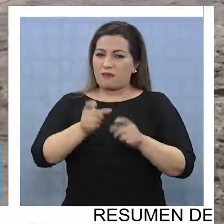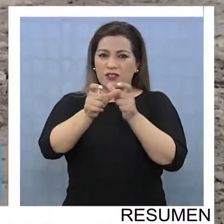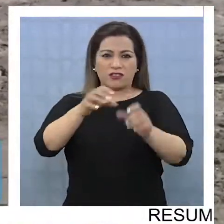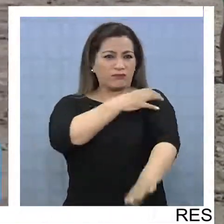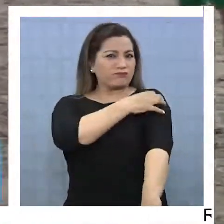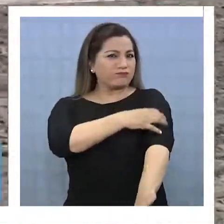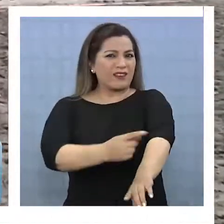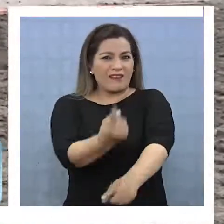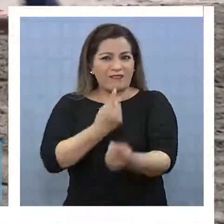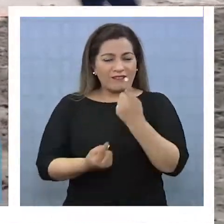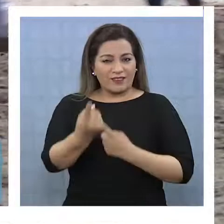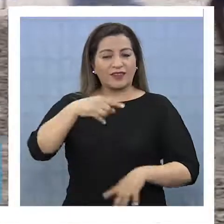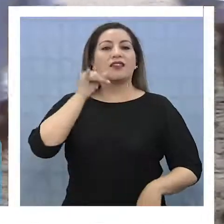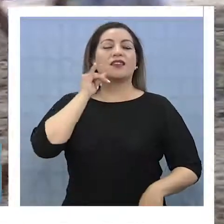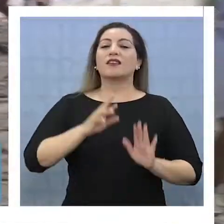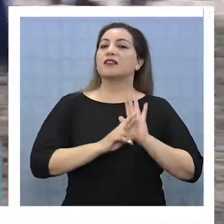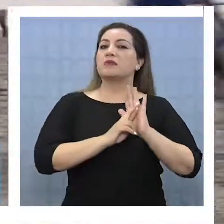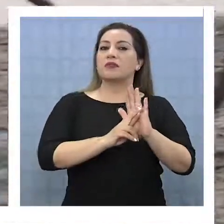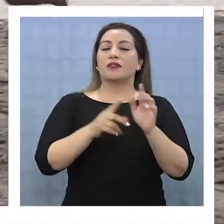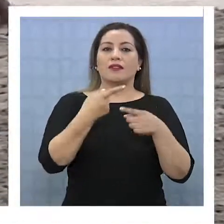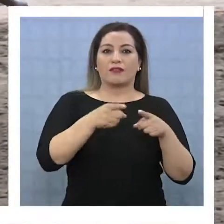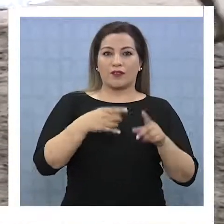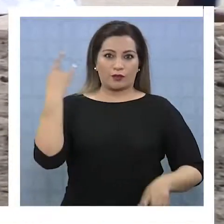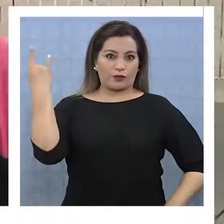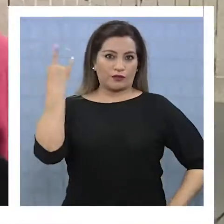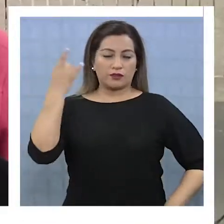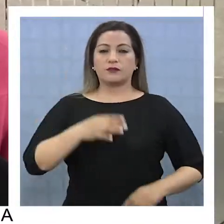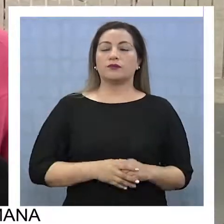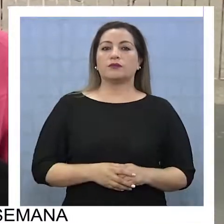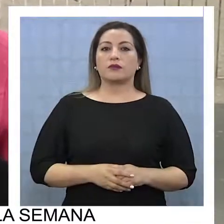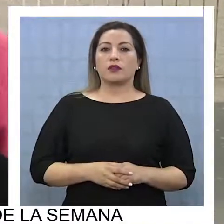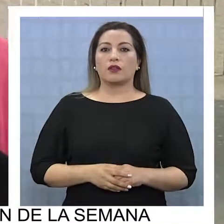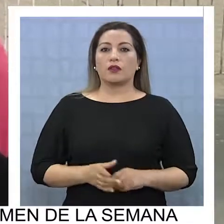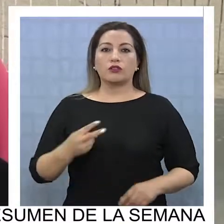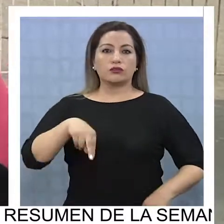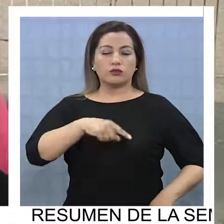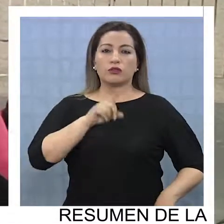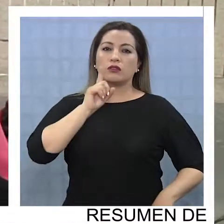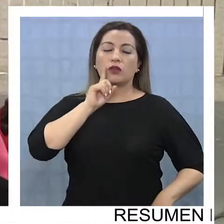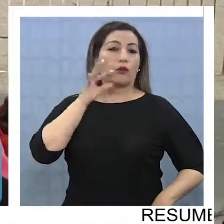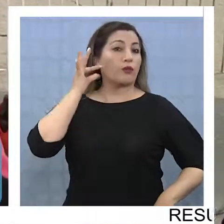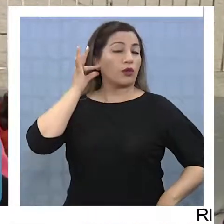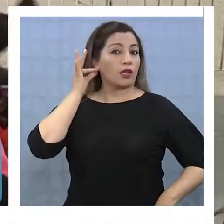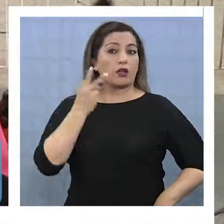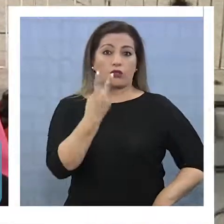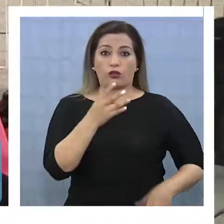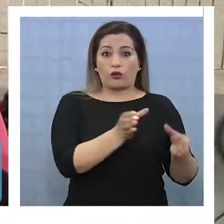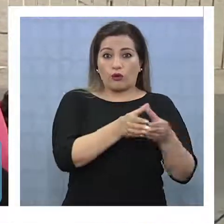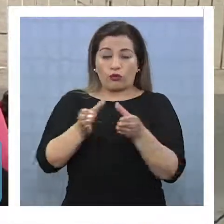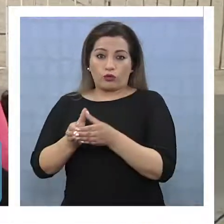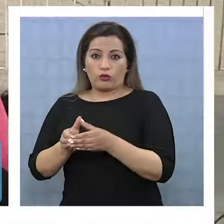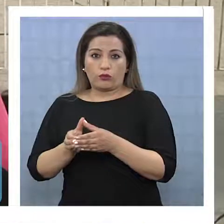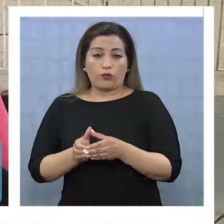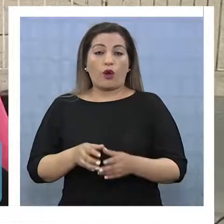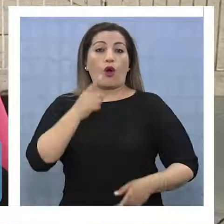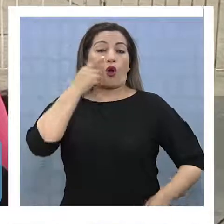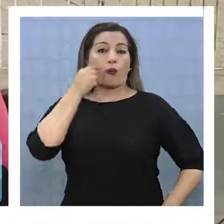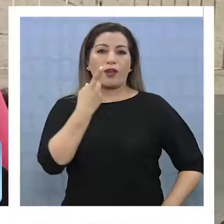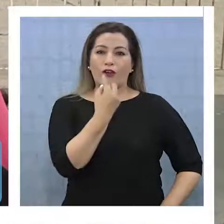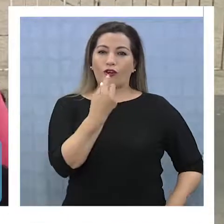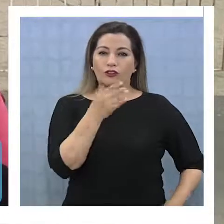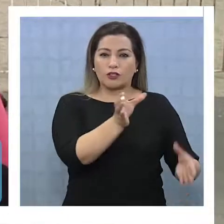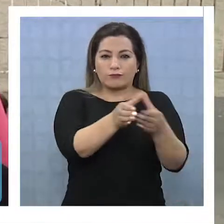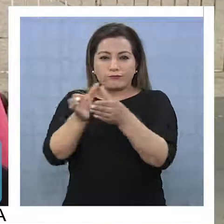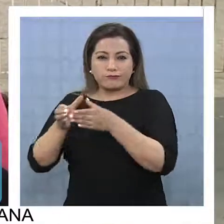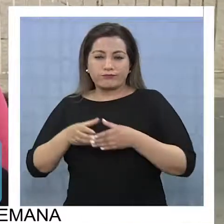todo el país, representando a distintas universidades. Vienen, tenemos en damas 12 equipos, en varones 11 equipos,